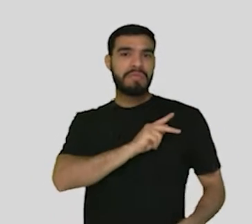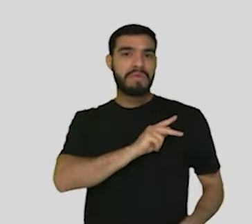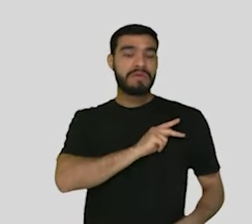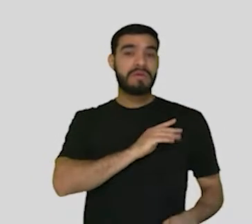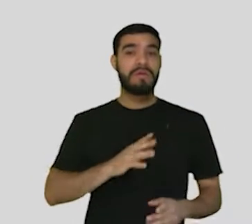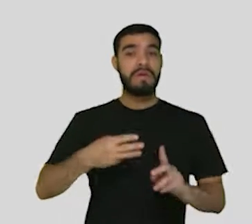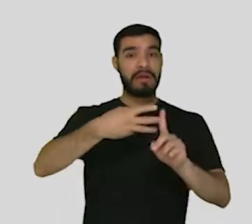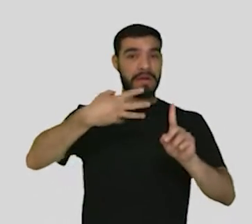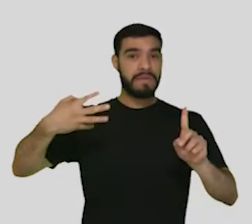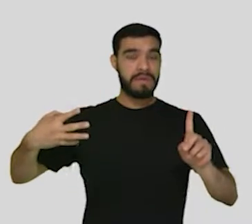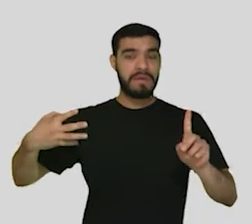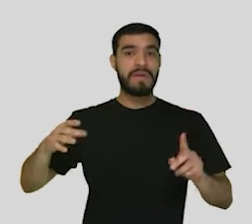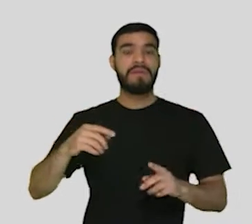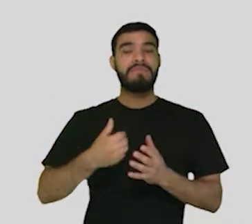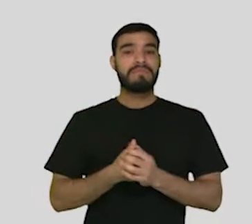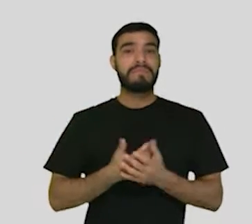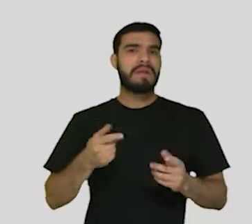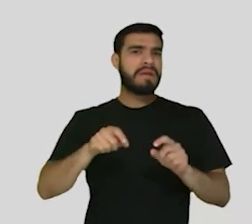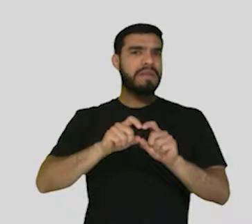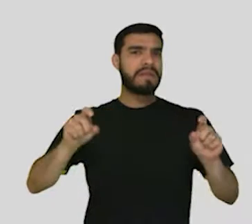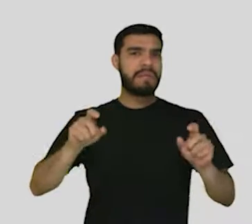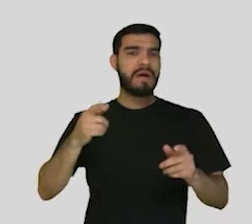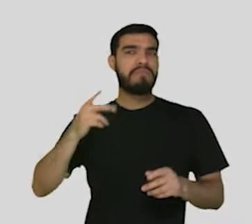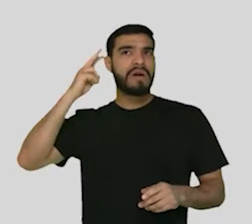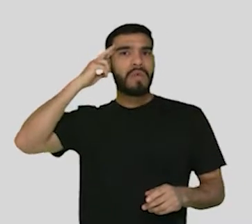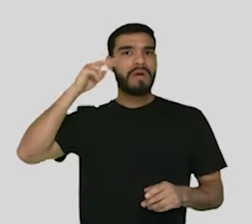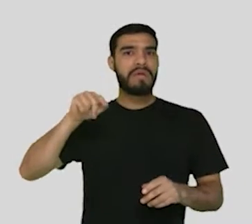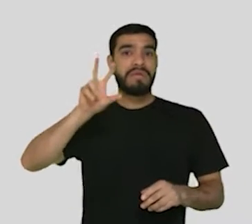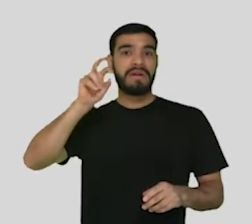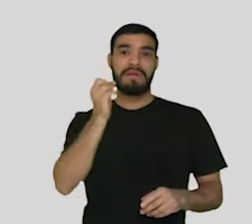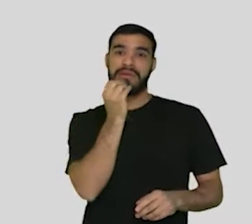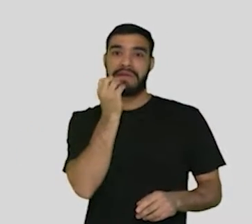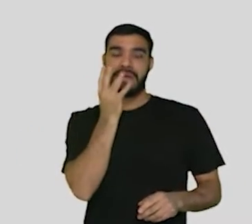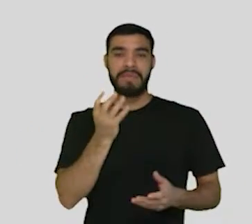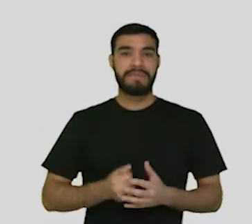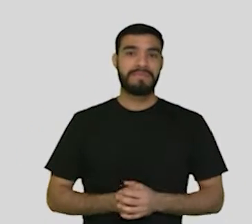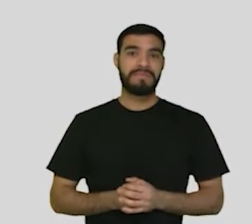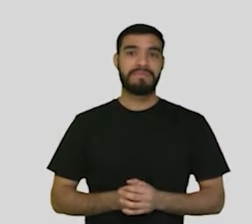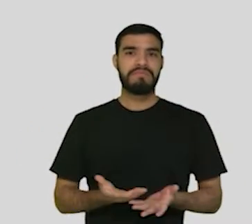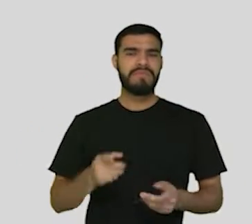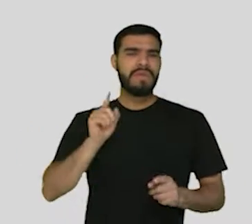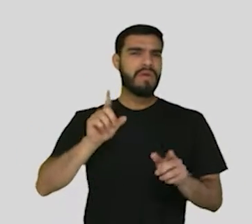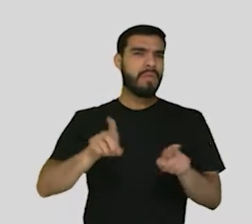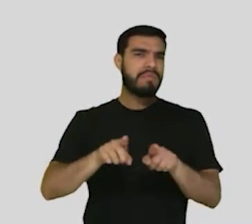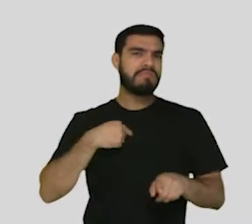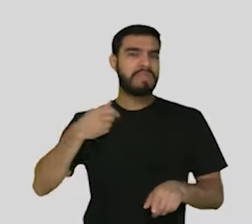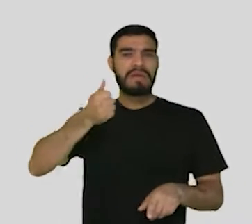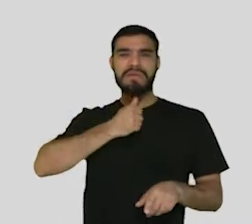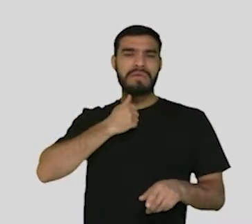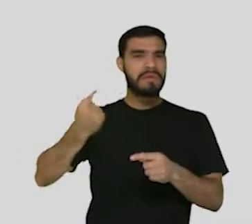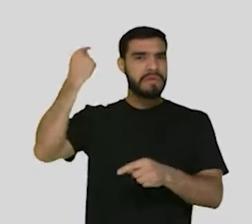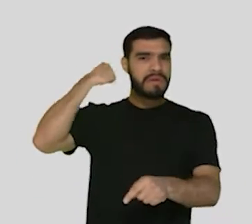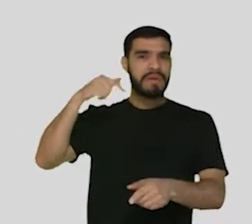ningún petenillazú, oye, güero, mando a vagina, tapichare coetaña nenetame gua. Ya ya po